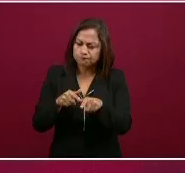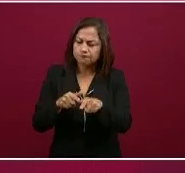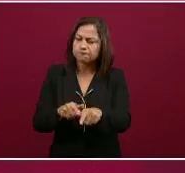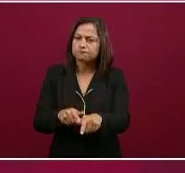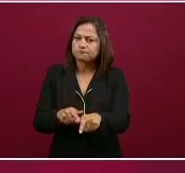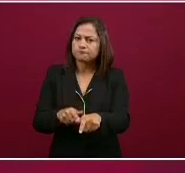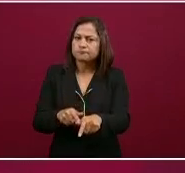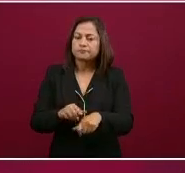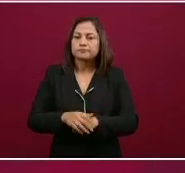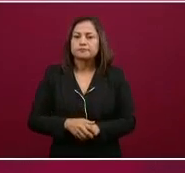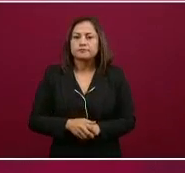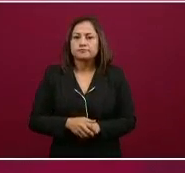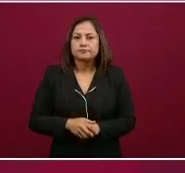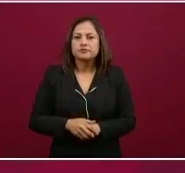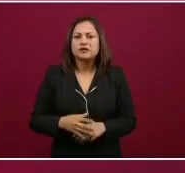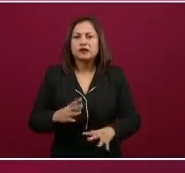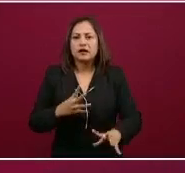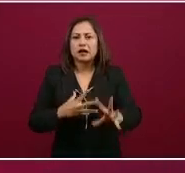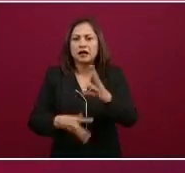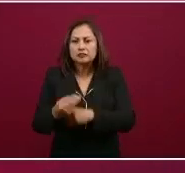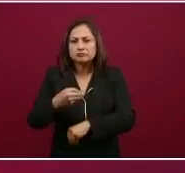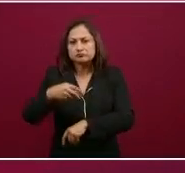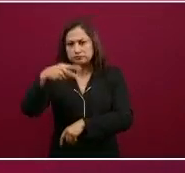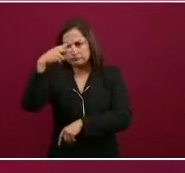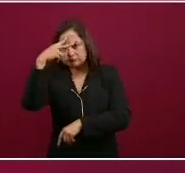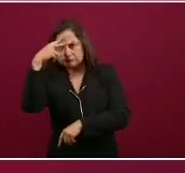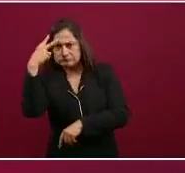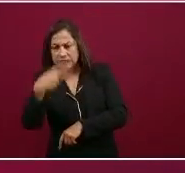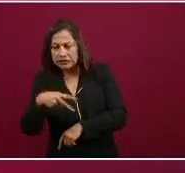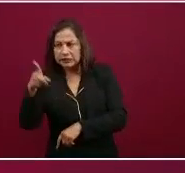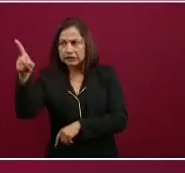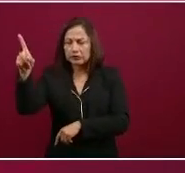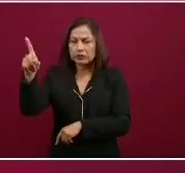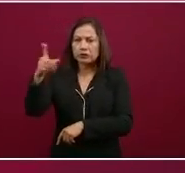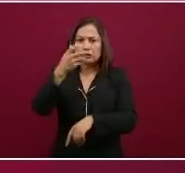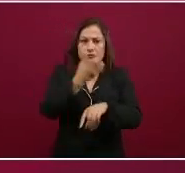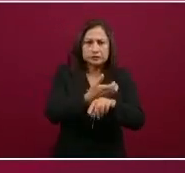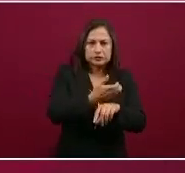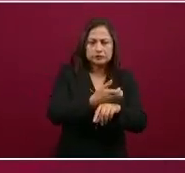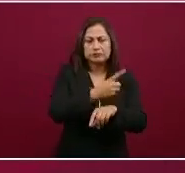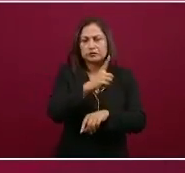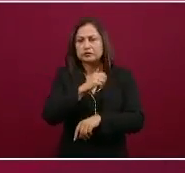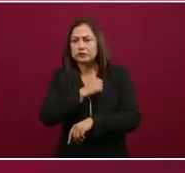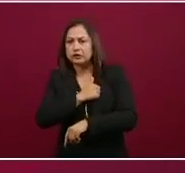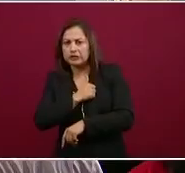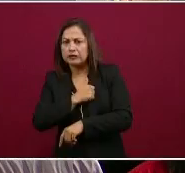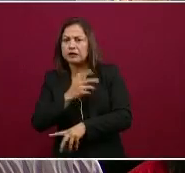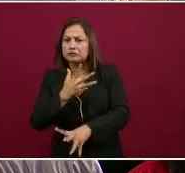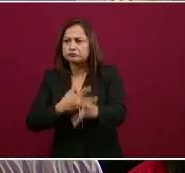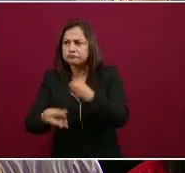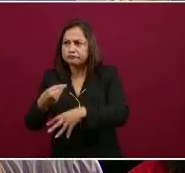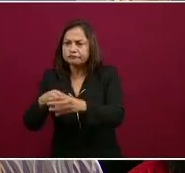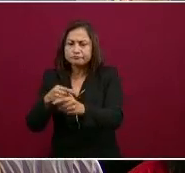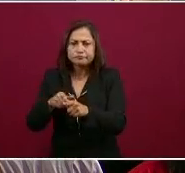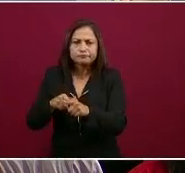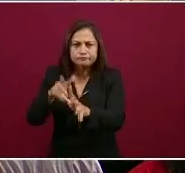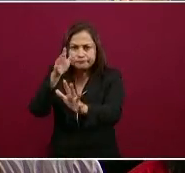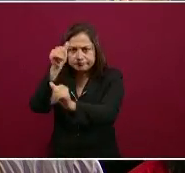de México con Estados Unidos y Canadá. Eso es lo que quería comentarles en términos generales.